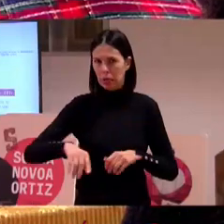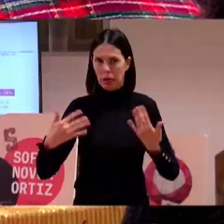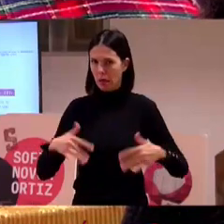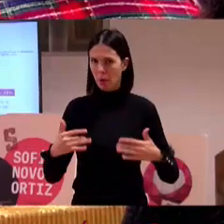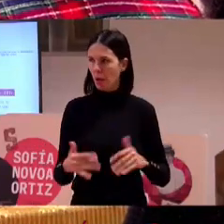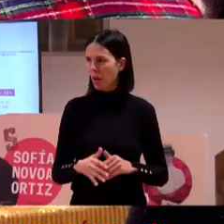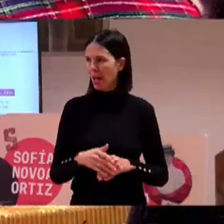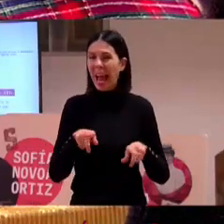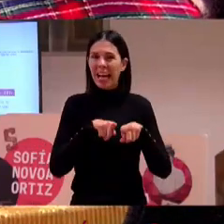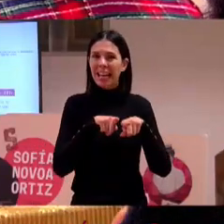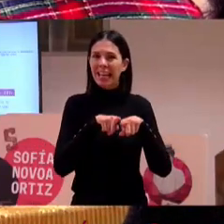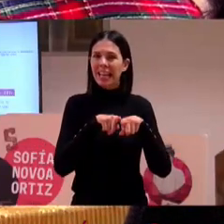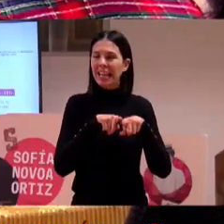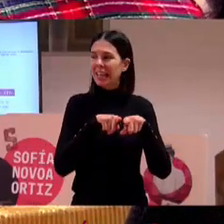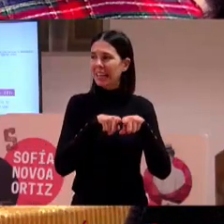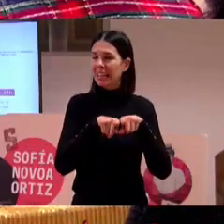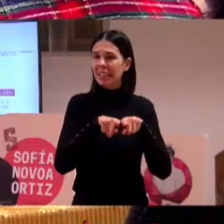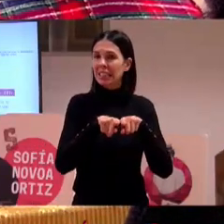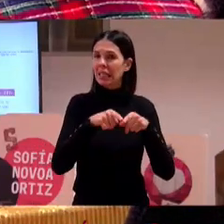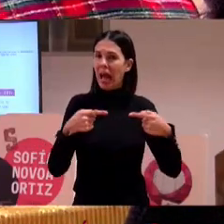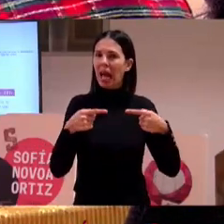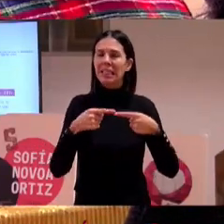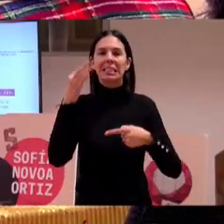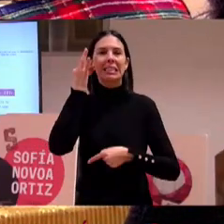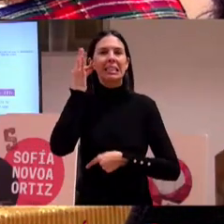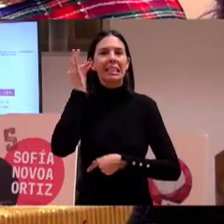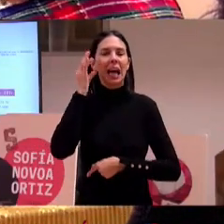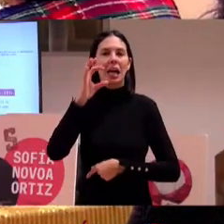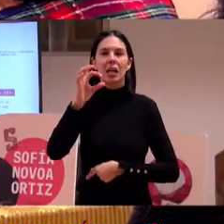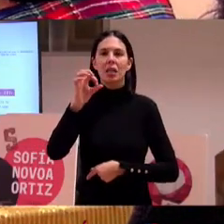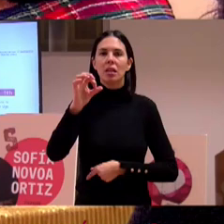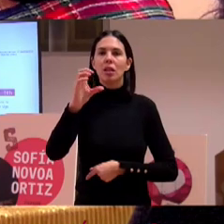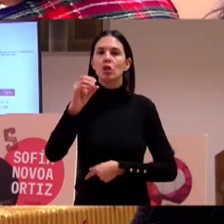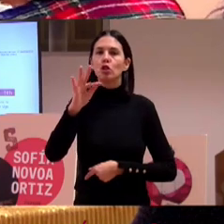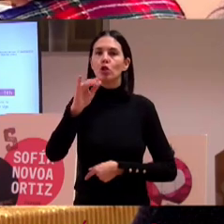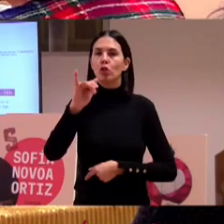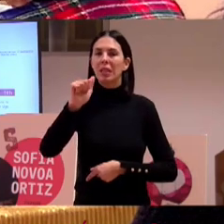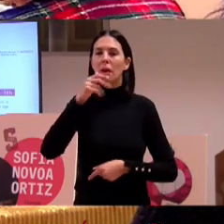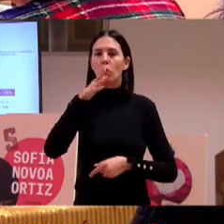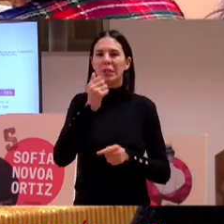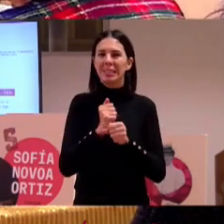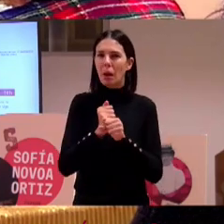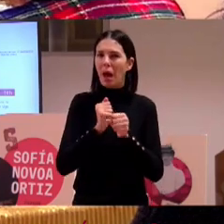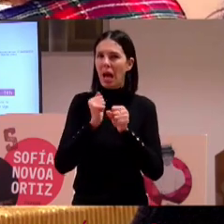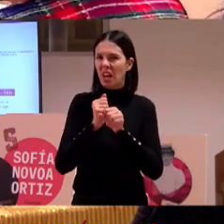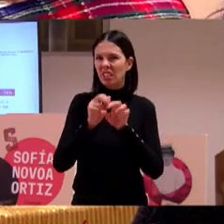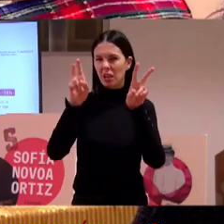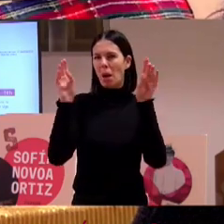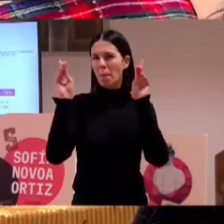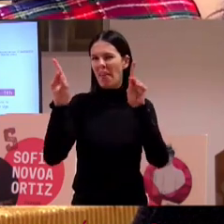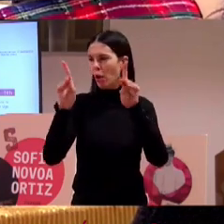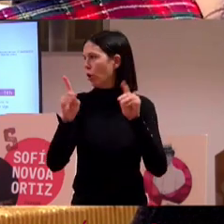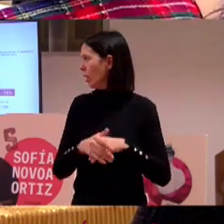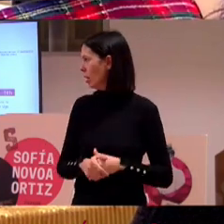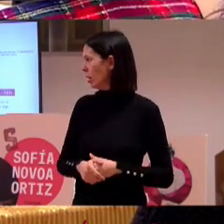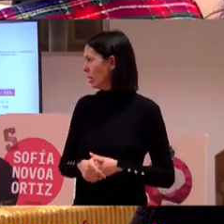criticando a la tía Sofía por dedicarse a la pedagogía. Oye,